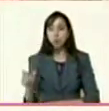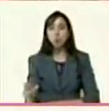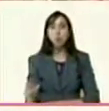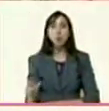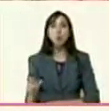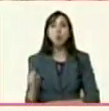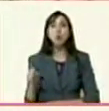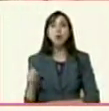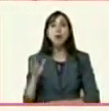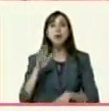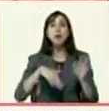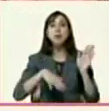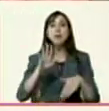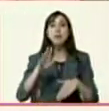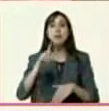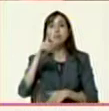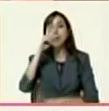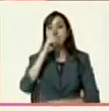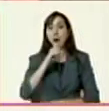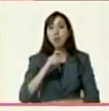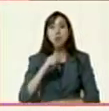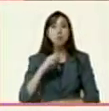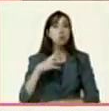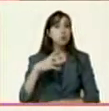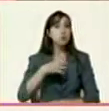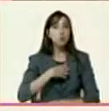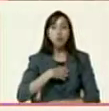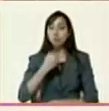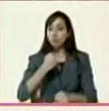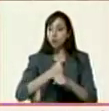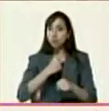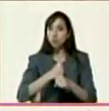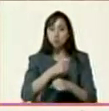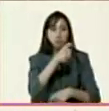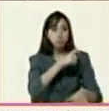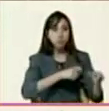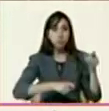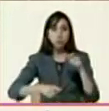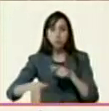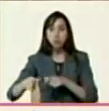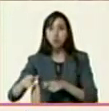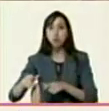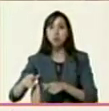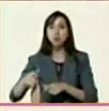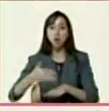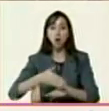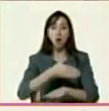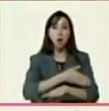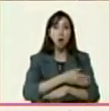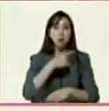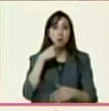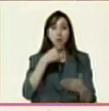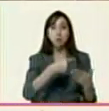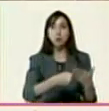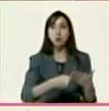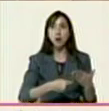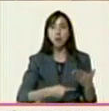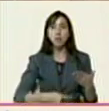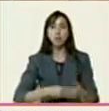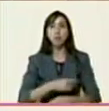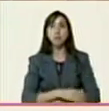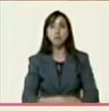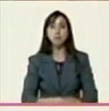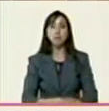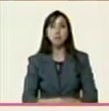15 años a los ciudadanos Luis Ortega Díaz, Germán Ferrer, Tomás Juanipa, Antonio Ledesma y Julio Borges. Esto porque se encuentran